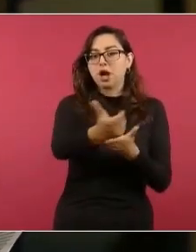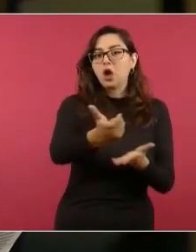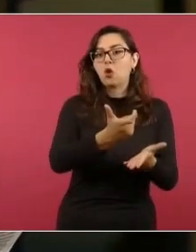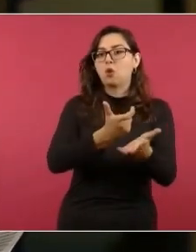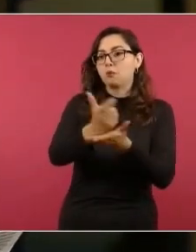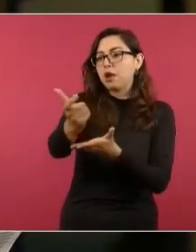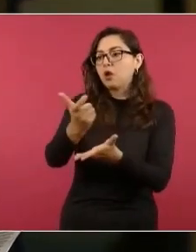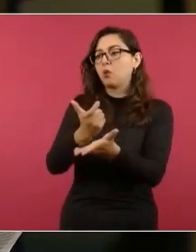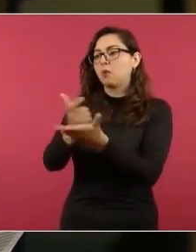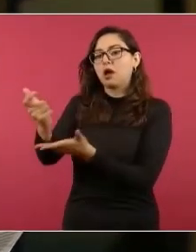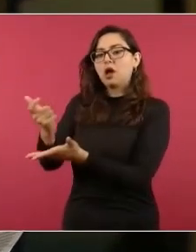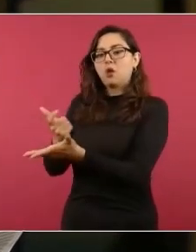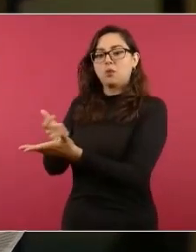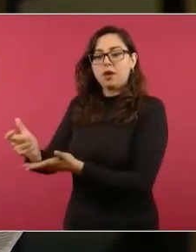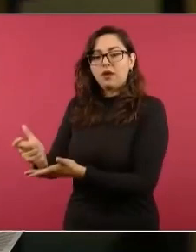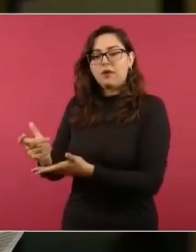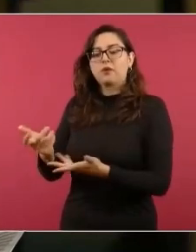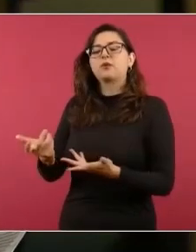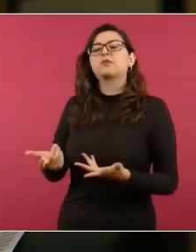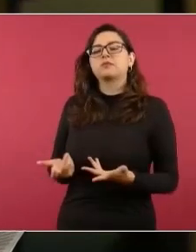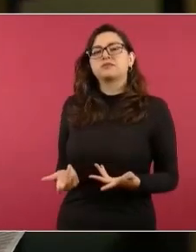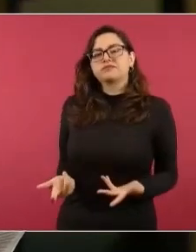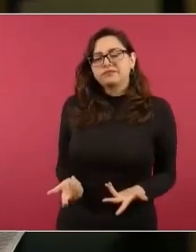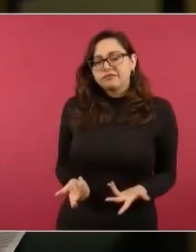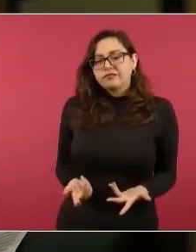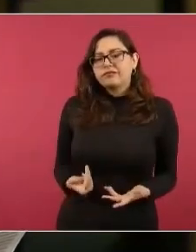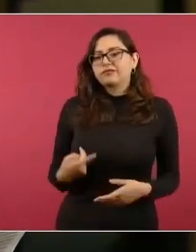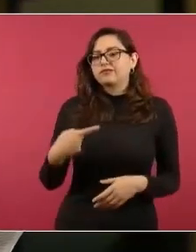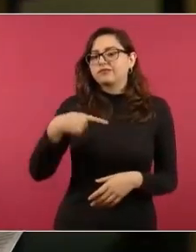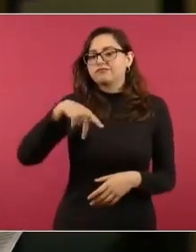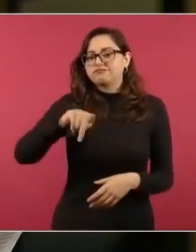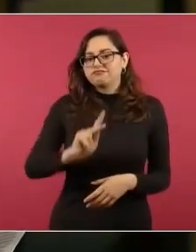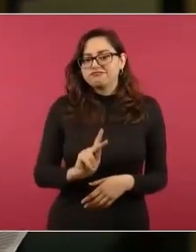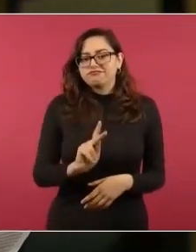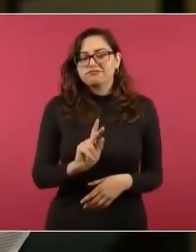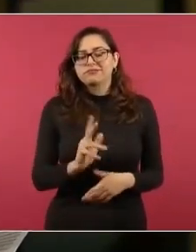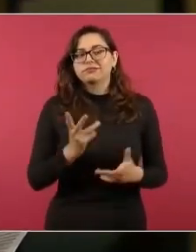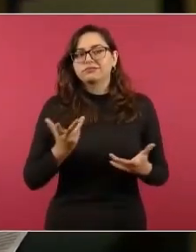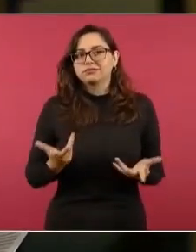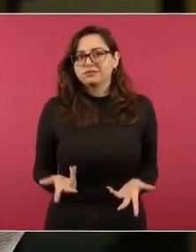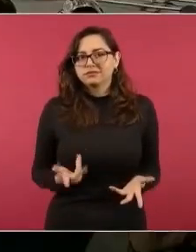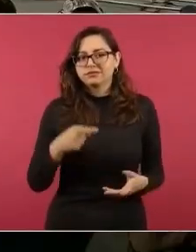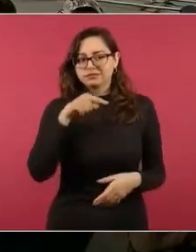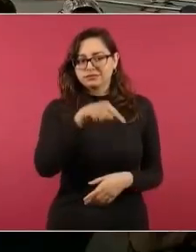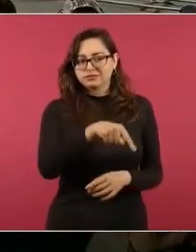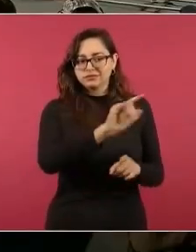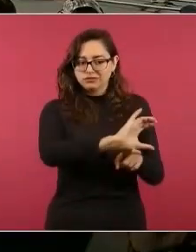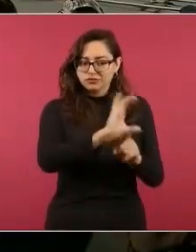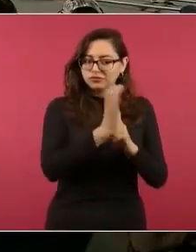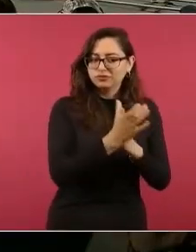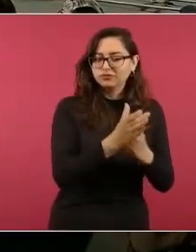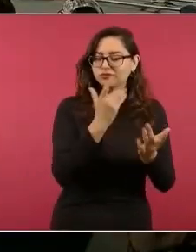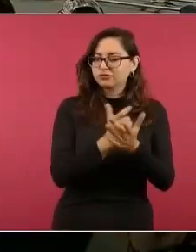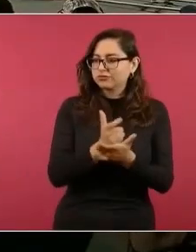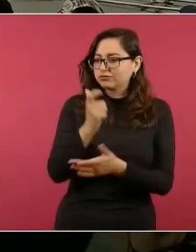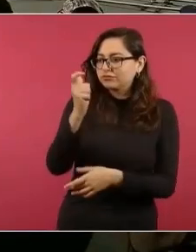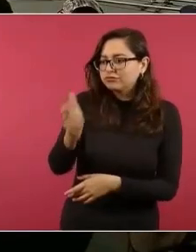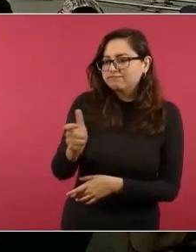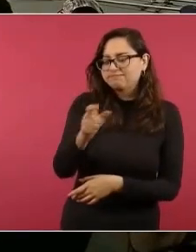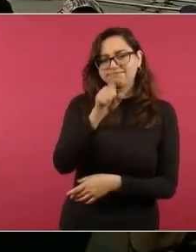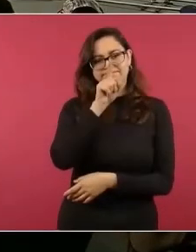deberían asumirla las instituciones responsables de los delitos y de las violaciones a las víctimas con sus